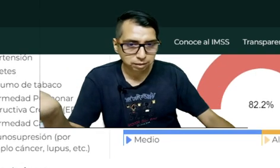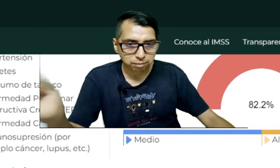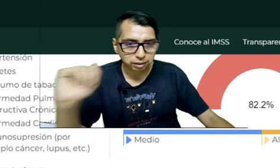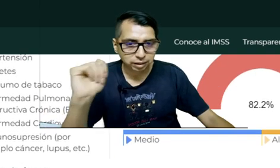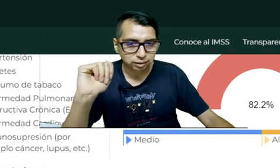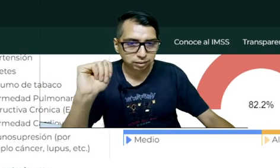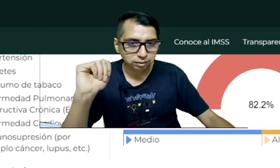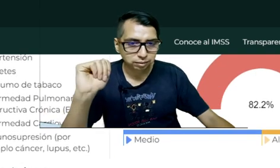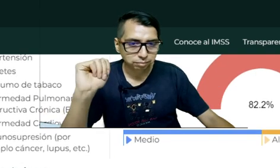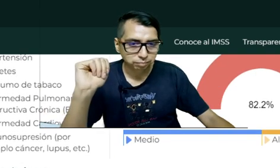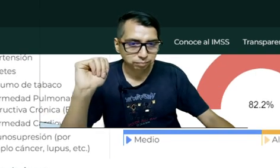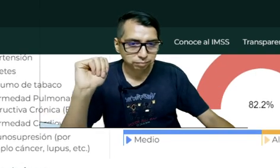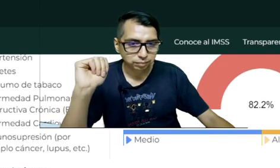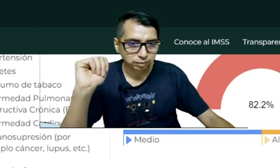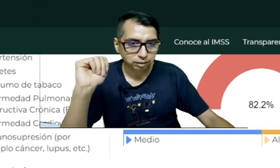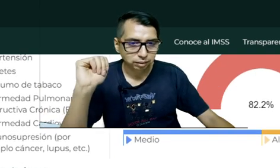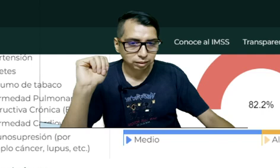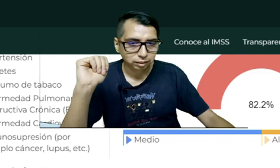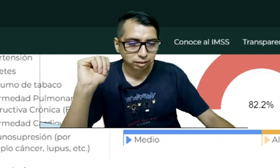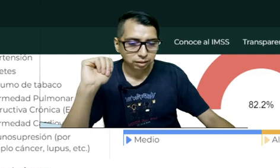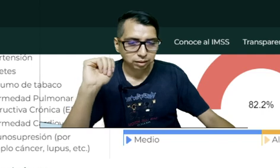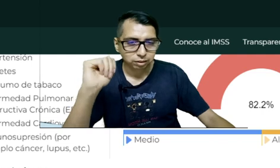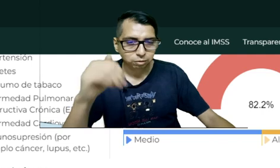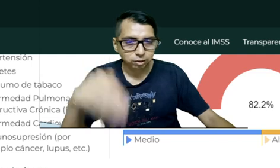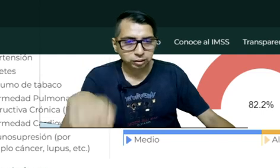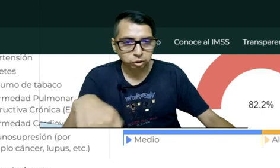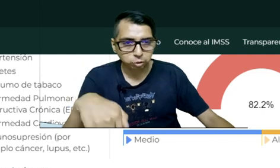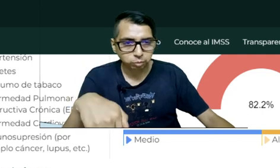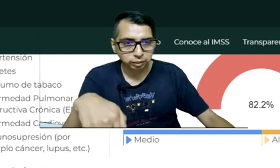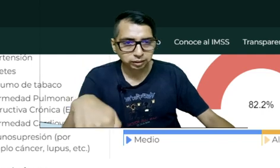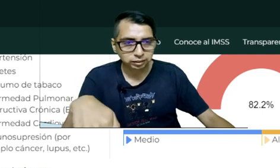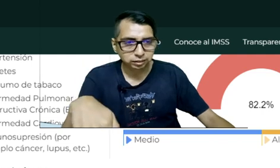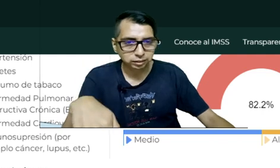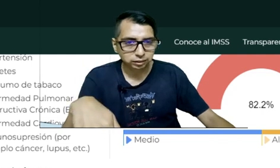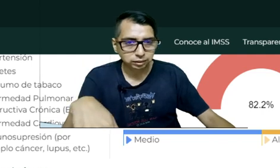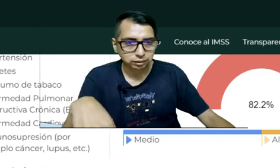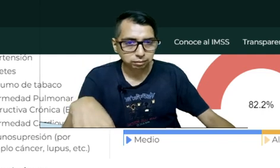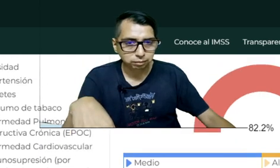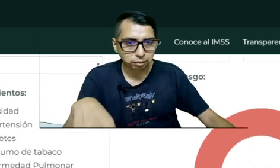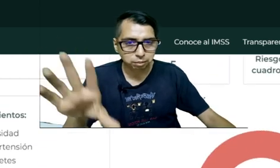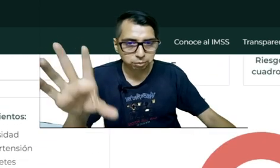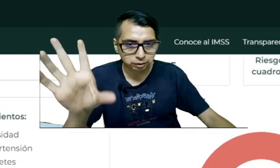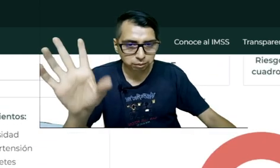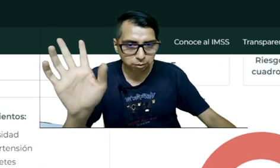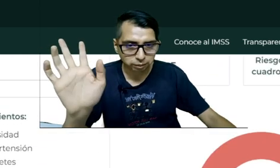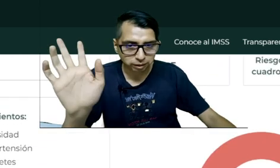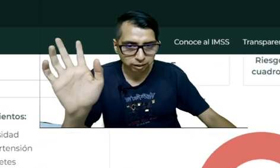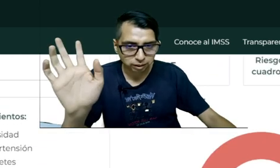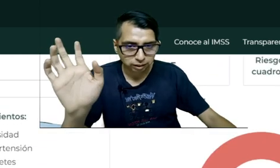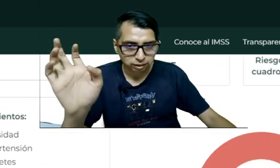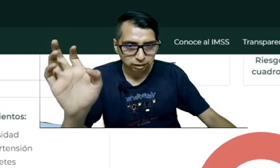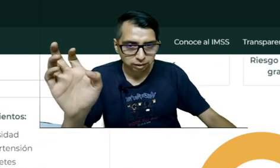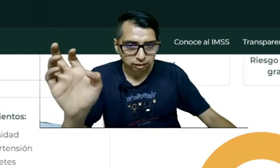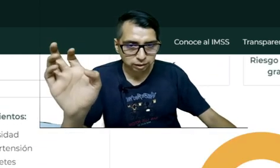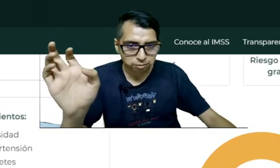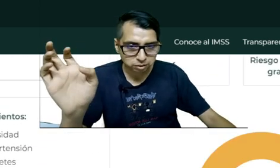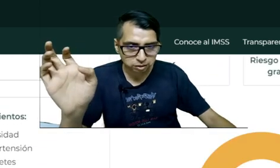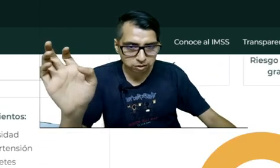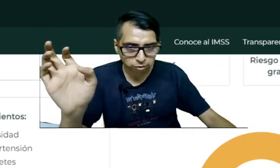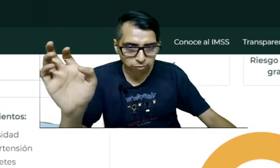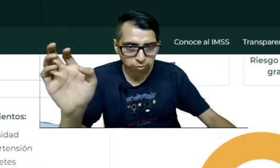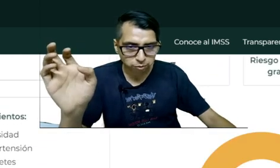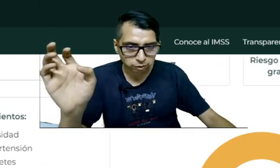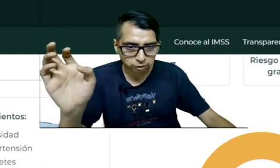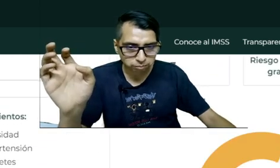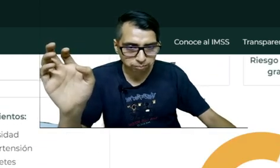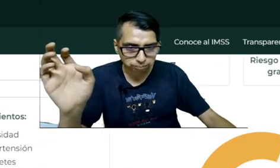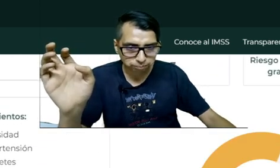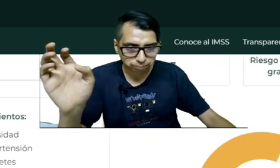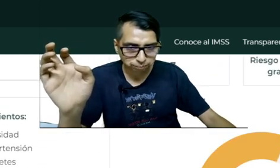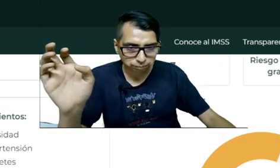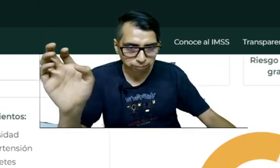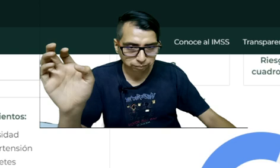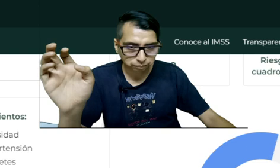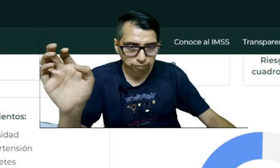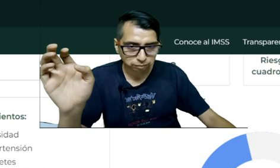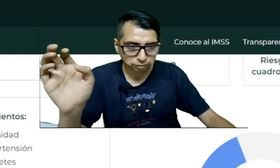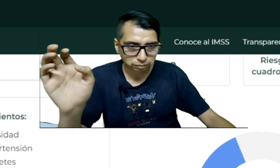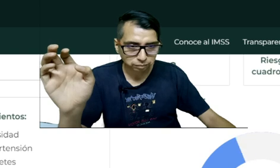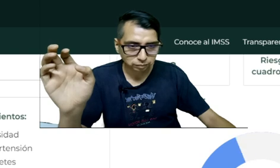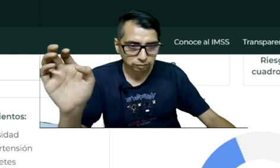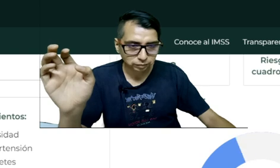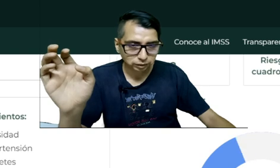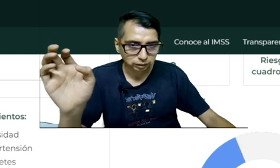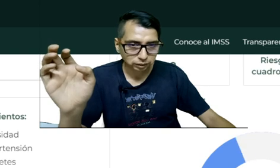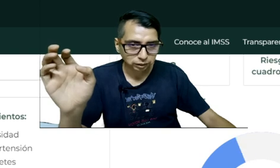víctima edad unas recomendaciones para ver vamos a volver digamos que sólo fue 1